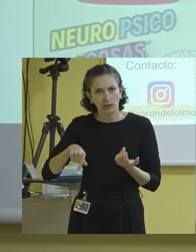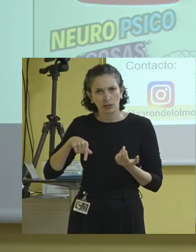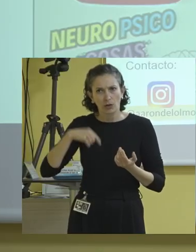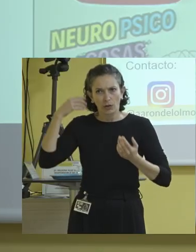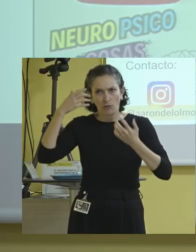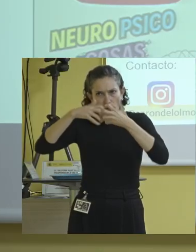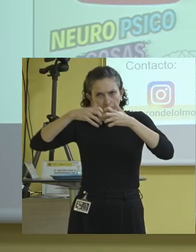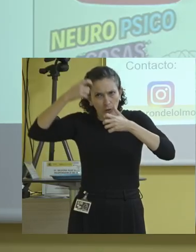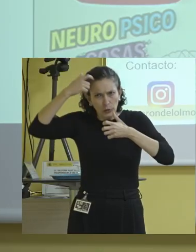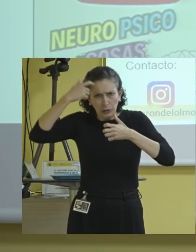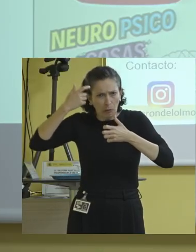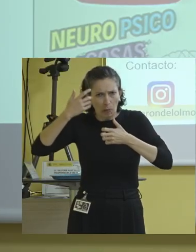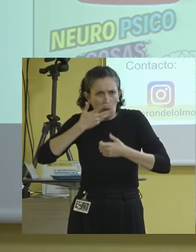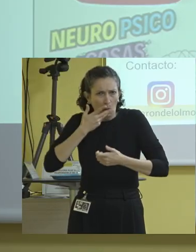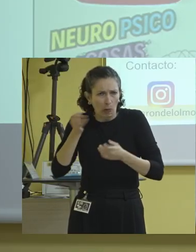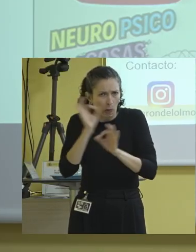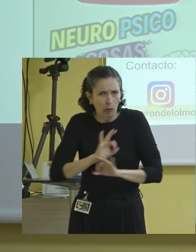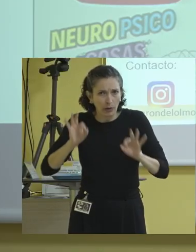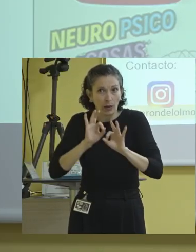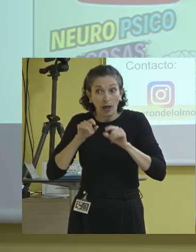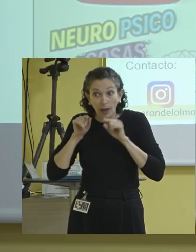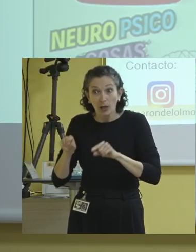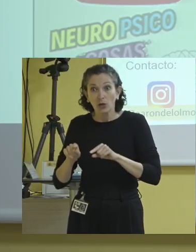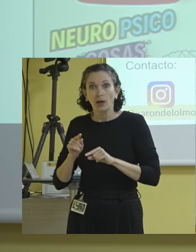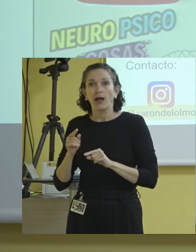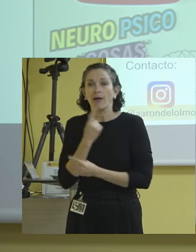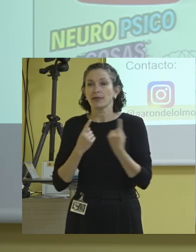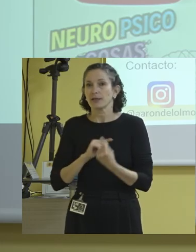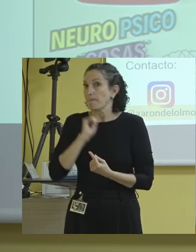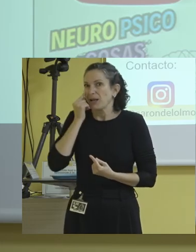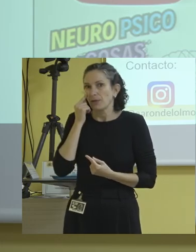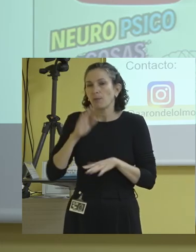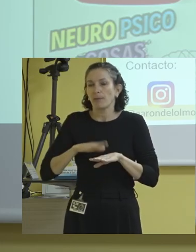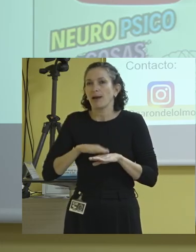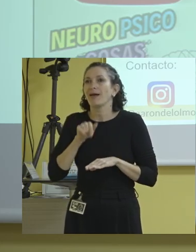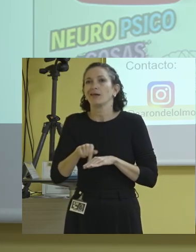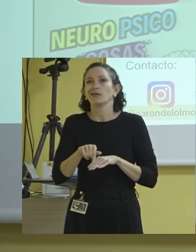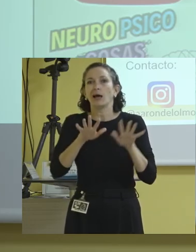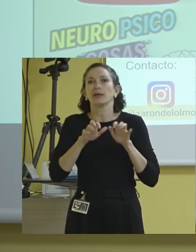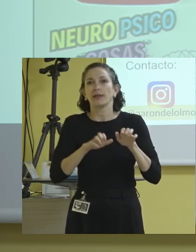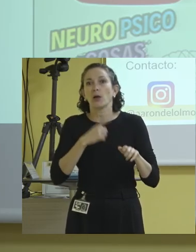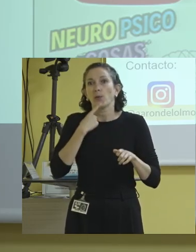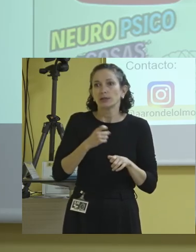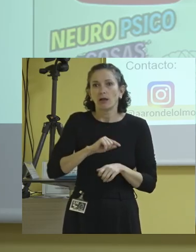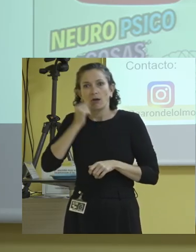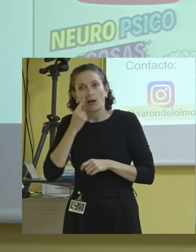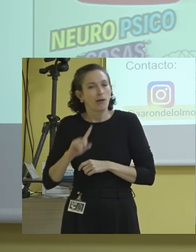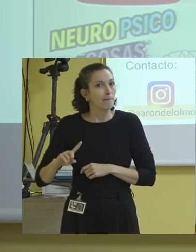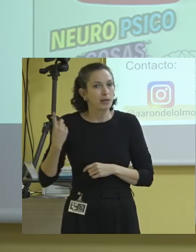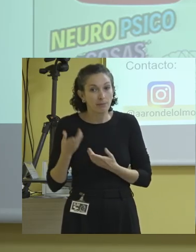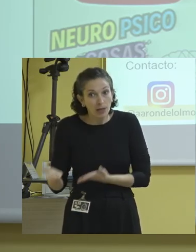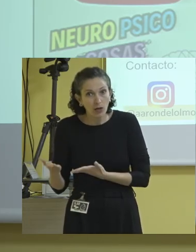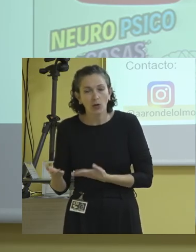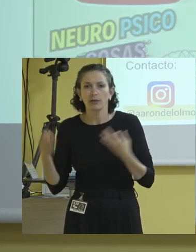cognitivo enorme, con la responsabilidad que tienen a veces ellos de ser los primeros en detectar a veces dificultades del aprendizaje. Entonces tienes que ampliar un poquito el espectro,